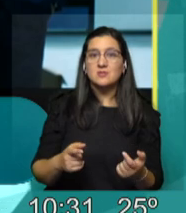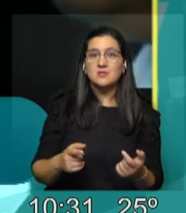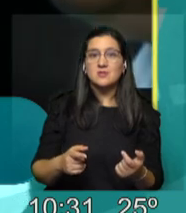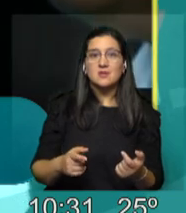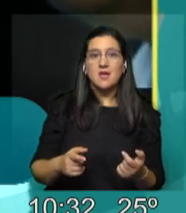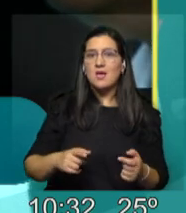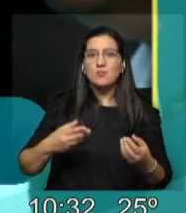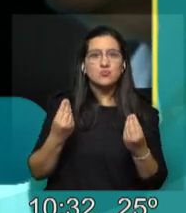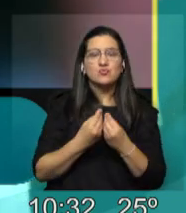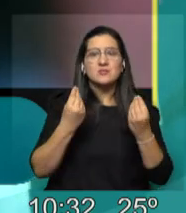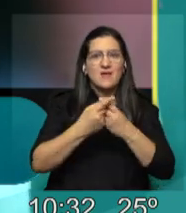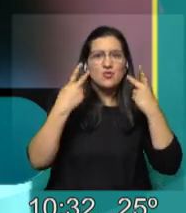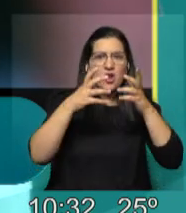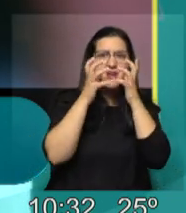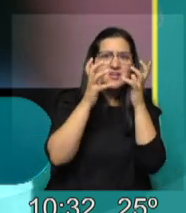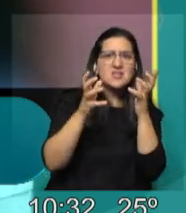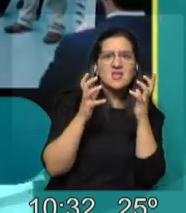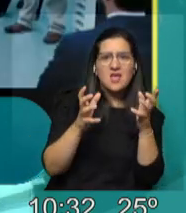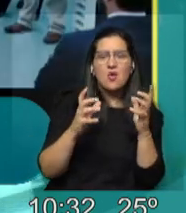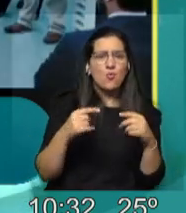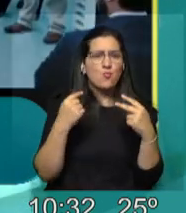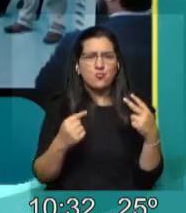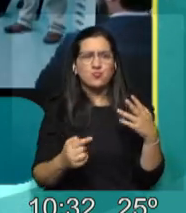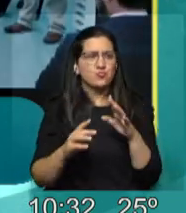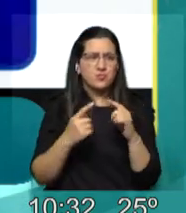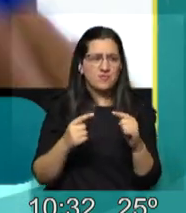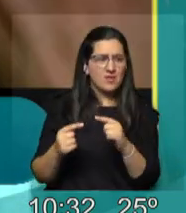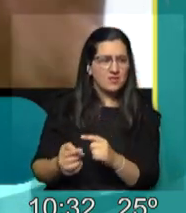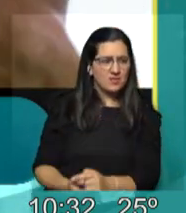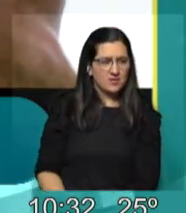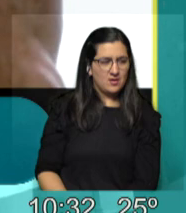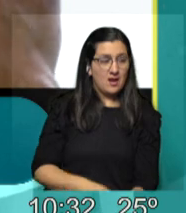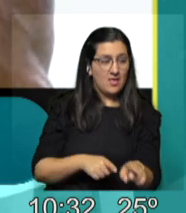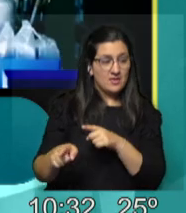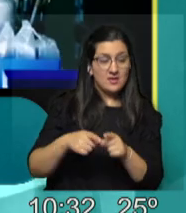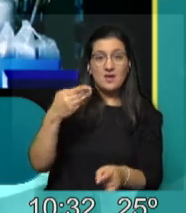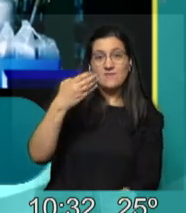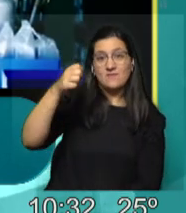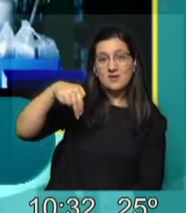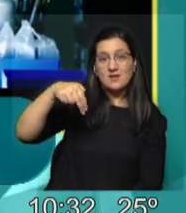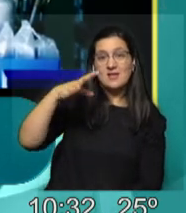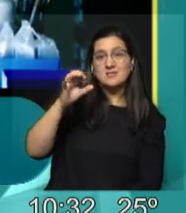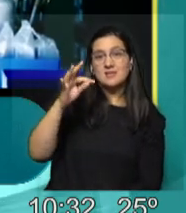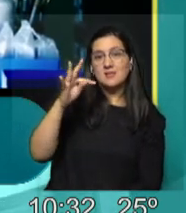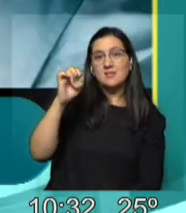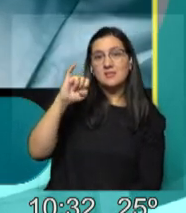de aventuras arriesgadas, alocadas muchas veces. La dirige Ben Stiller con